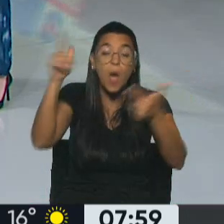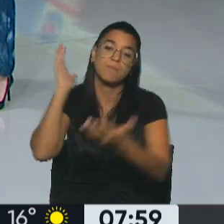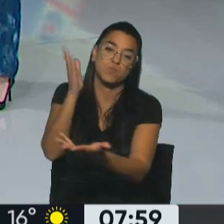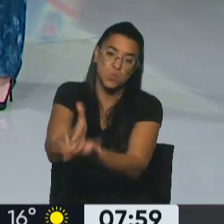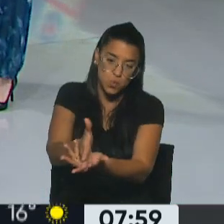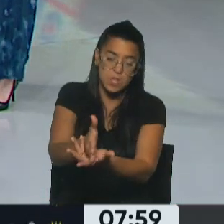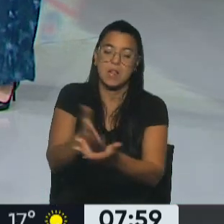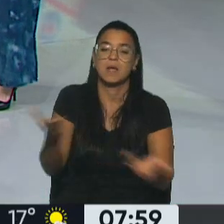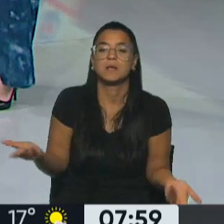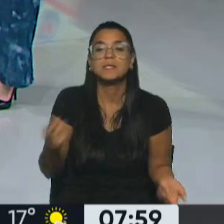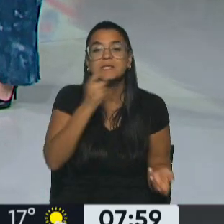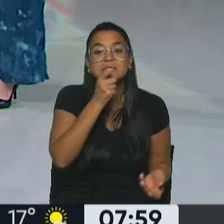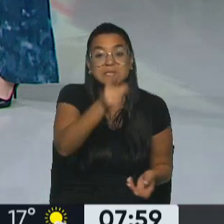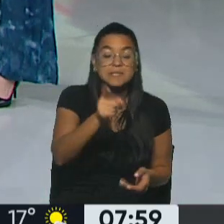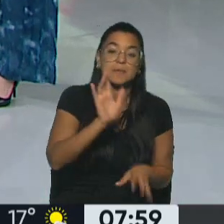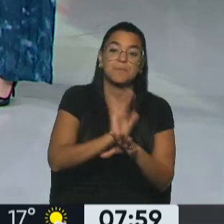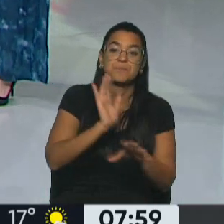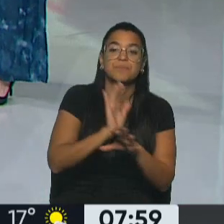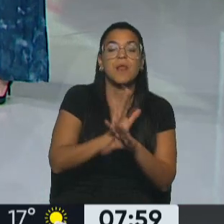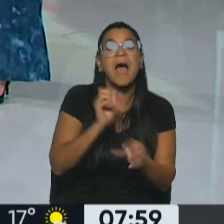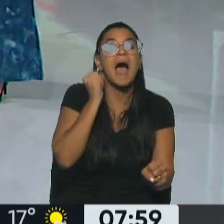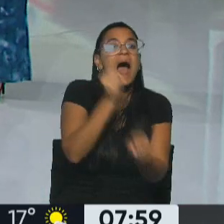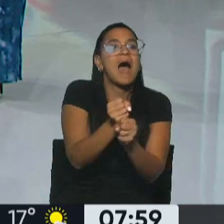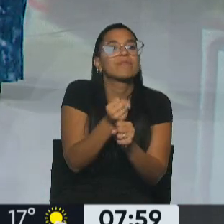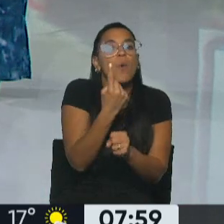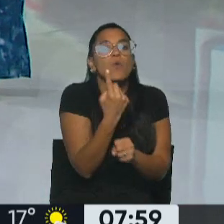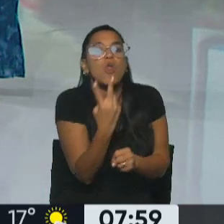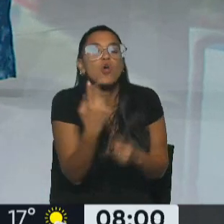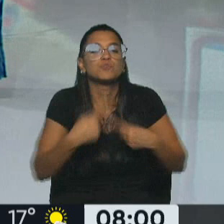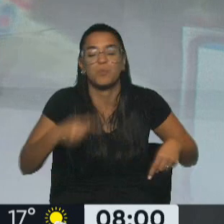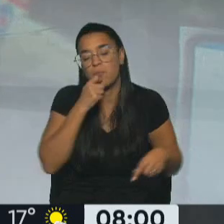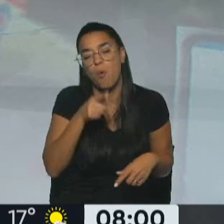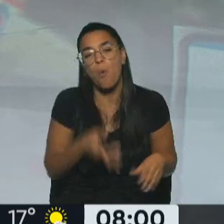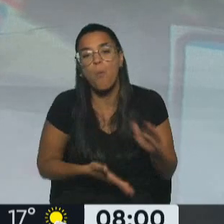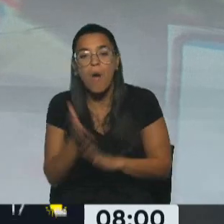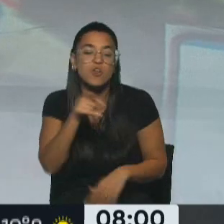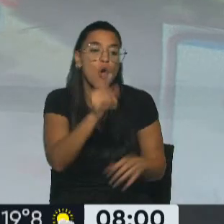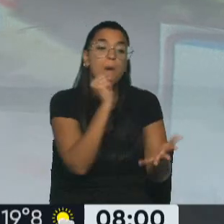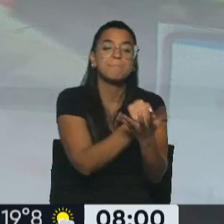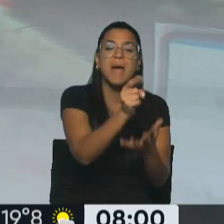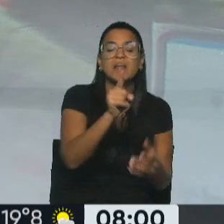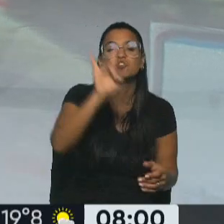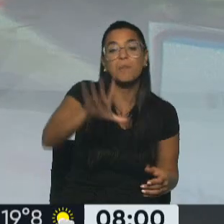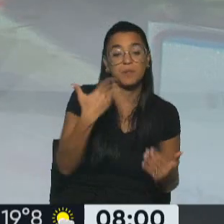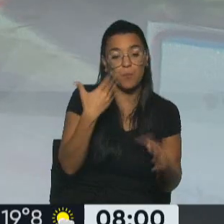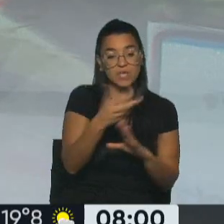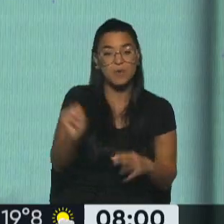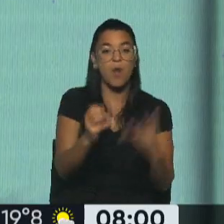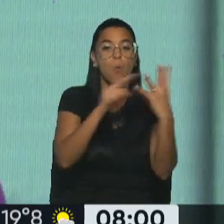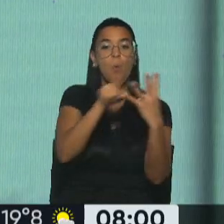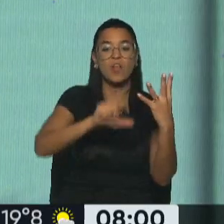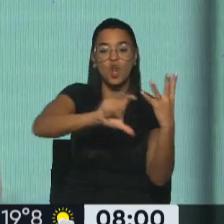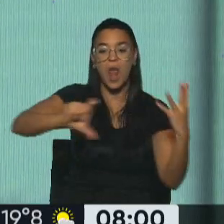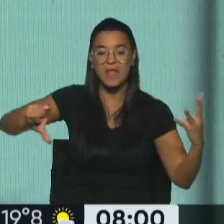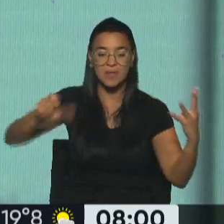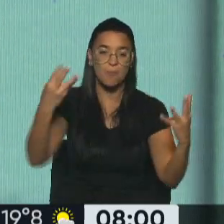multa. Si te restringen el número de productos que puedes comprar, por ejemplo, vas y te dicen, no, esta marca de atún solamente te puede llevar 4 latas porque